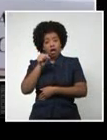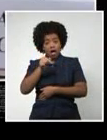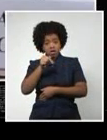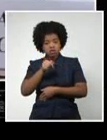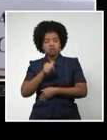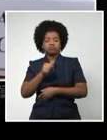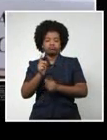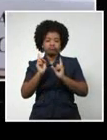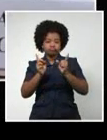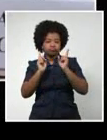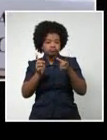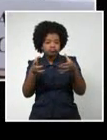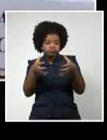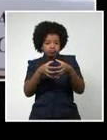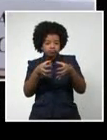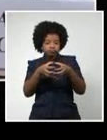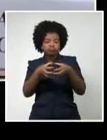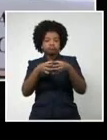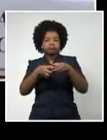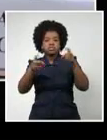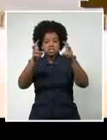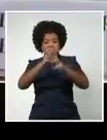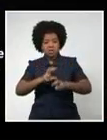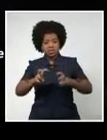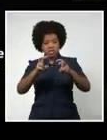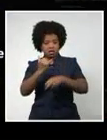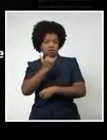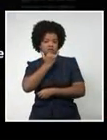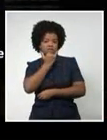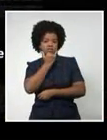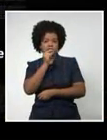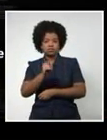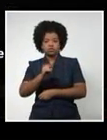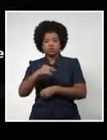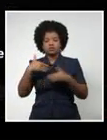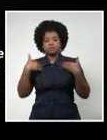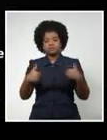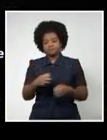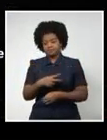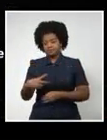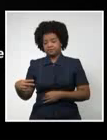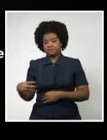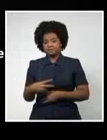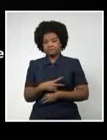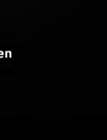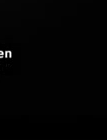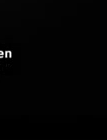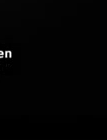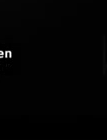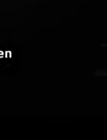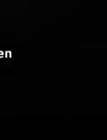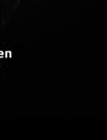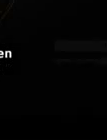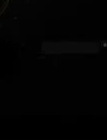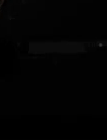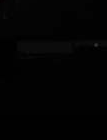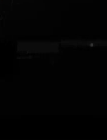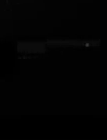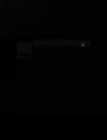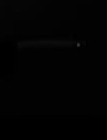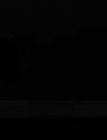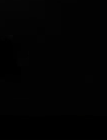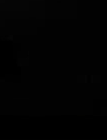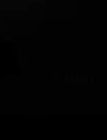para indagar sobre las afecciones reportadas por los diplomáticos. All medically confirmed cases have described some combination of the following